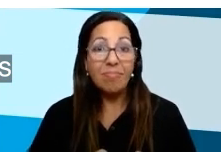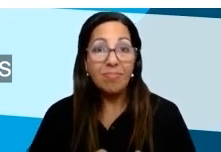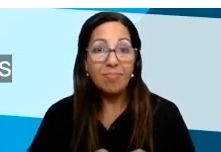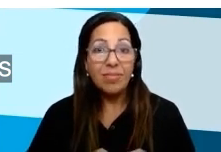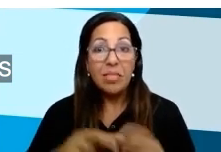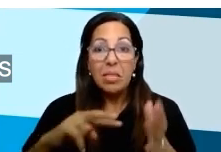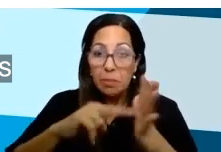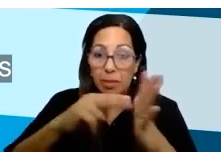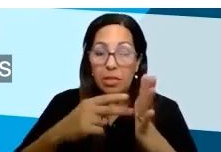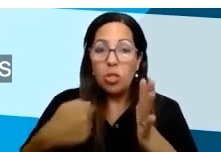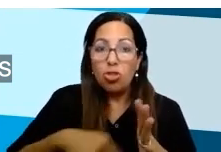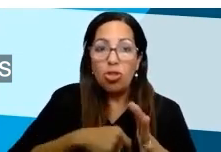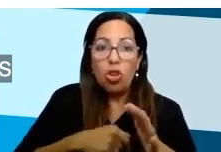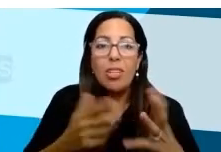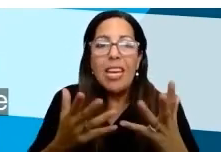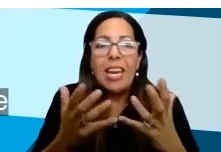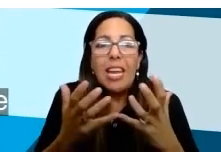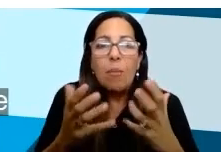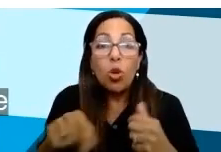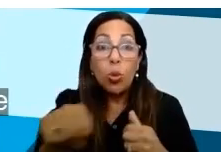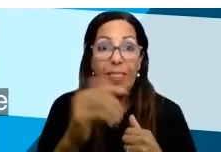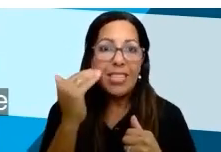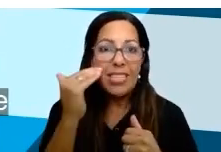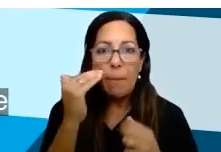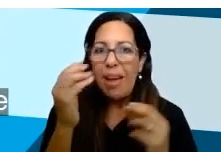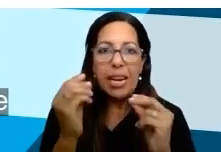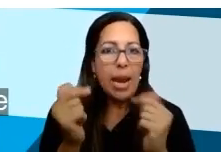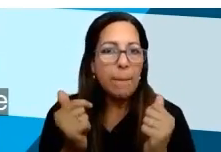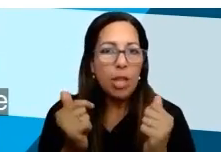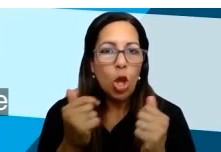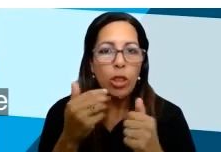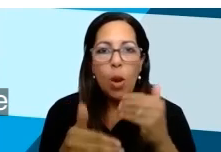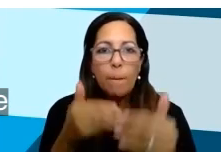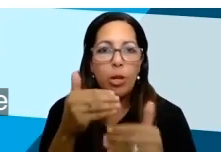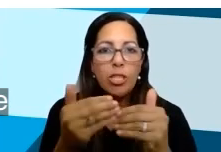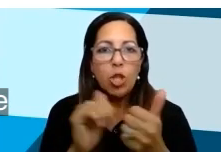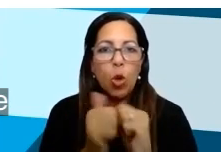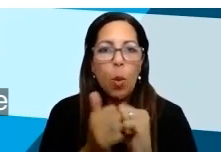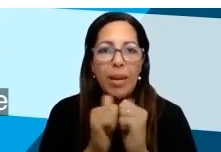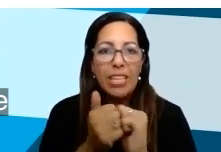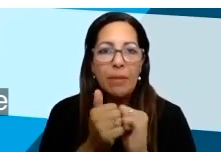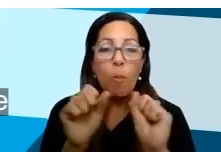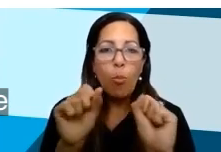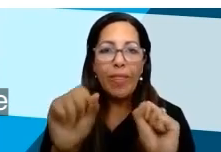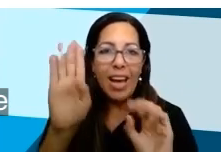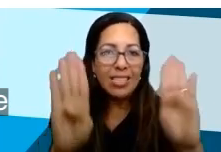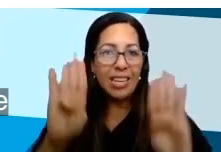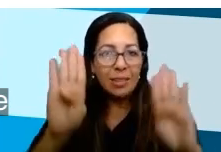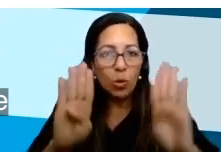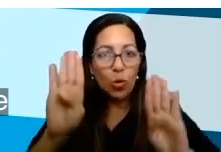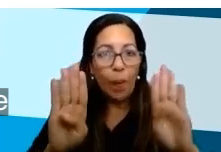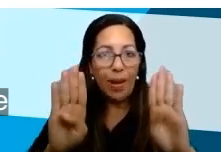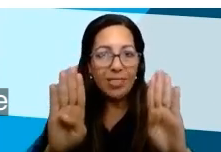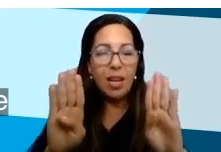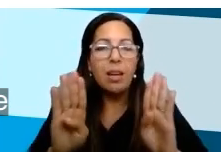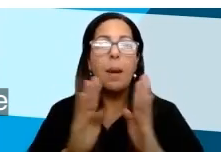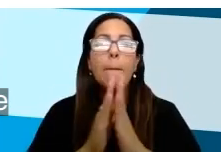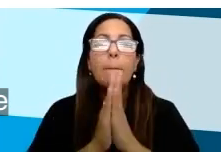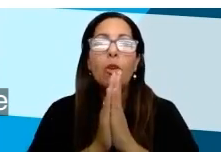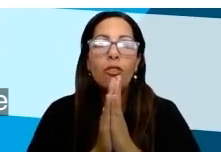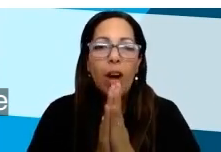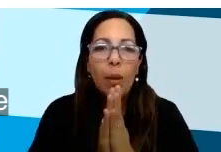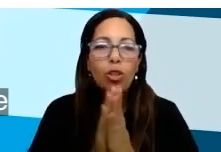para asegurarnos que ustedes se enteren rápido de los procesos competitivos y liciten. Por favor, todo el mundo licite.